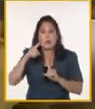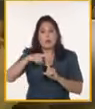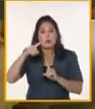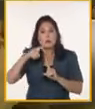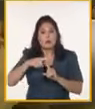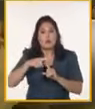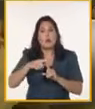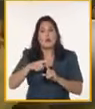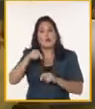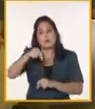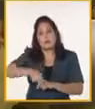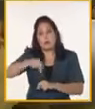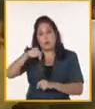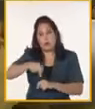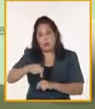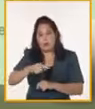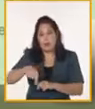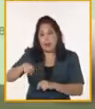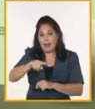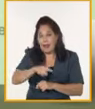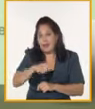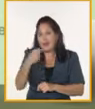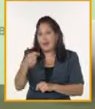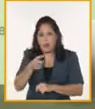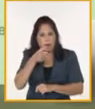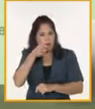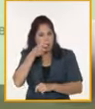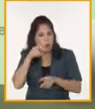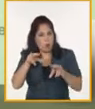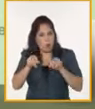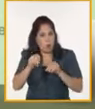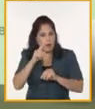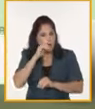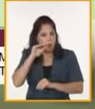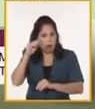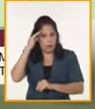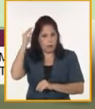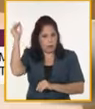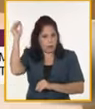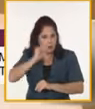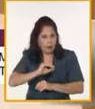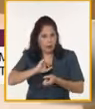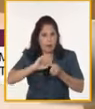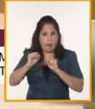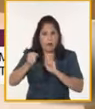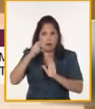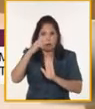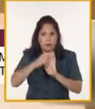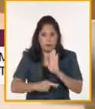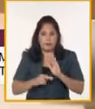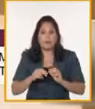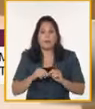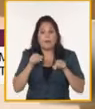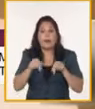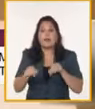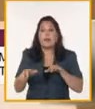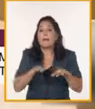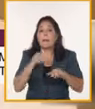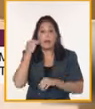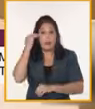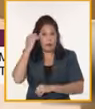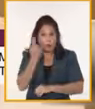competencias de las autoridades encargadas de poner en práctica las nuevas normativas que regularán la actividad del sector como tal aquí en Esta preparación están